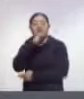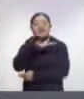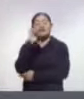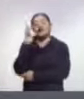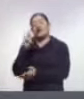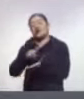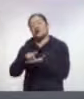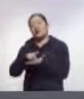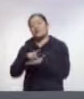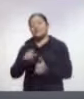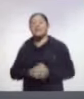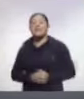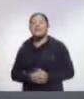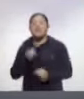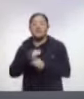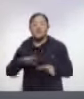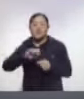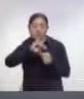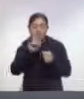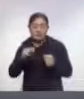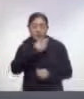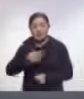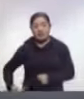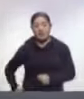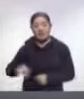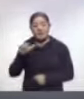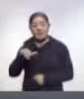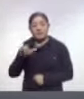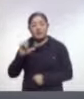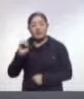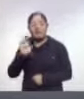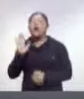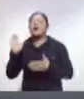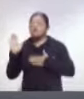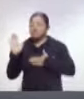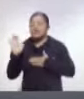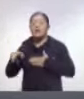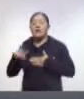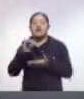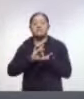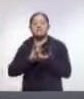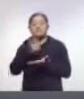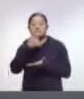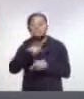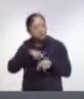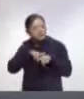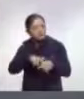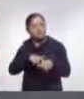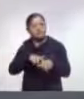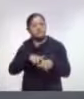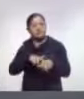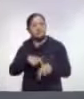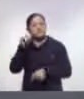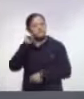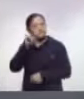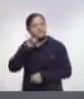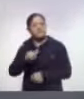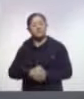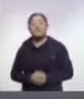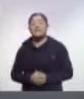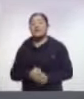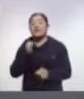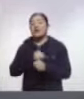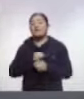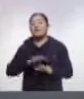Información Nacional, el presidente de México se compromete a que no falten los medicamentos. En Información